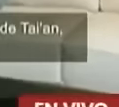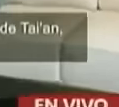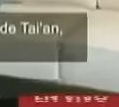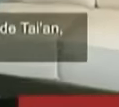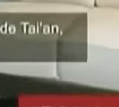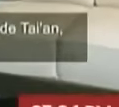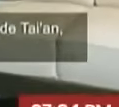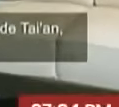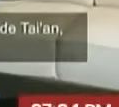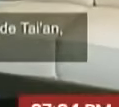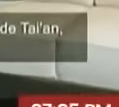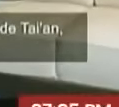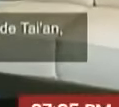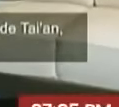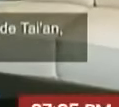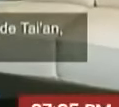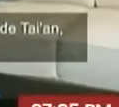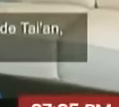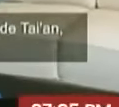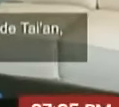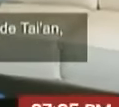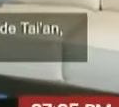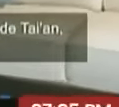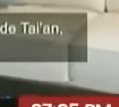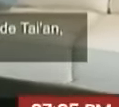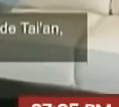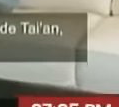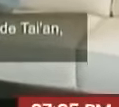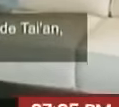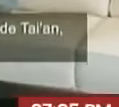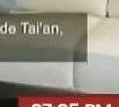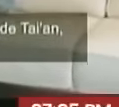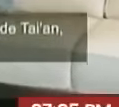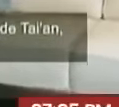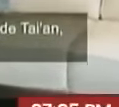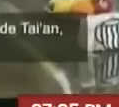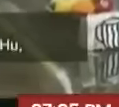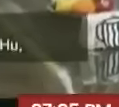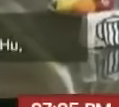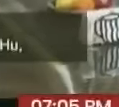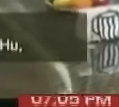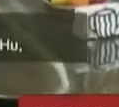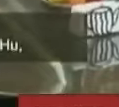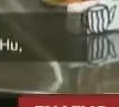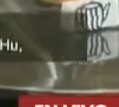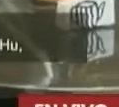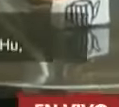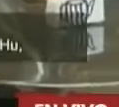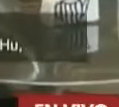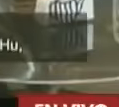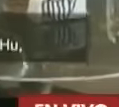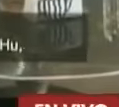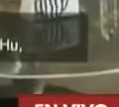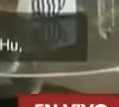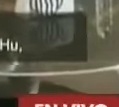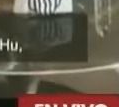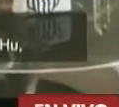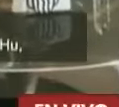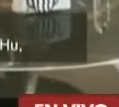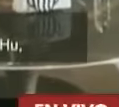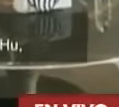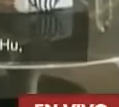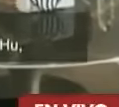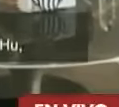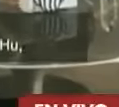Asamblea Popular Municipal de Tai'an, excelentísimo señor Yang Hongtao, y al embajador de la República Popular China